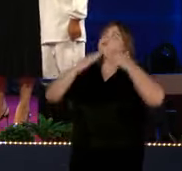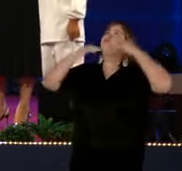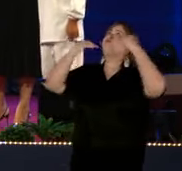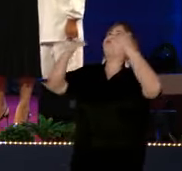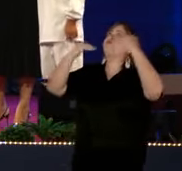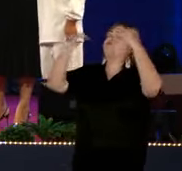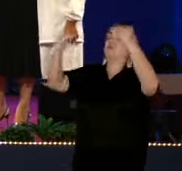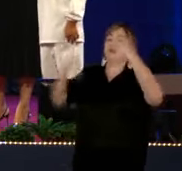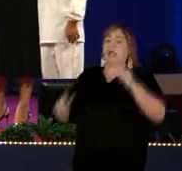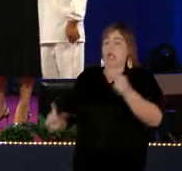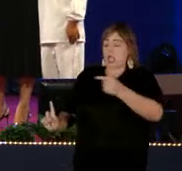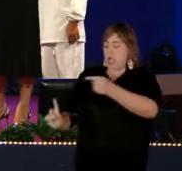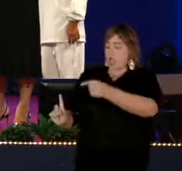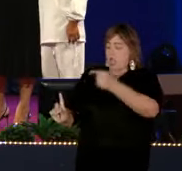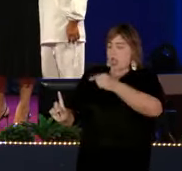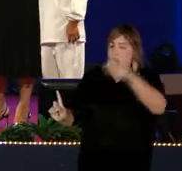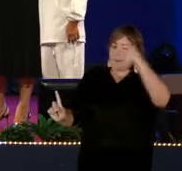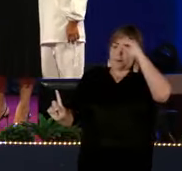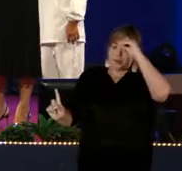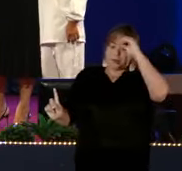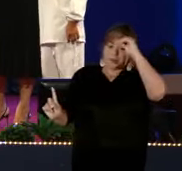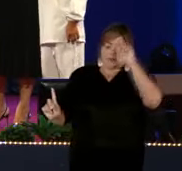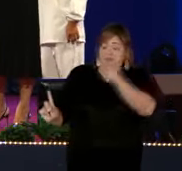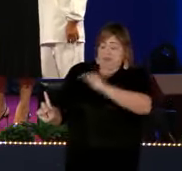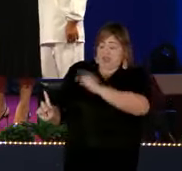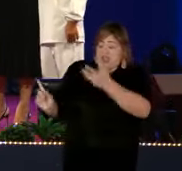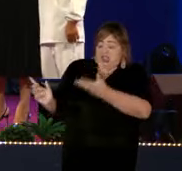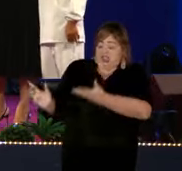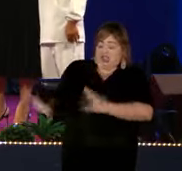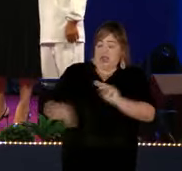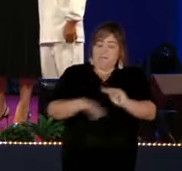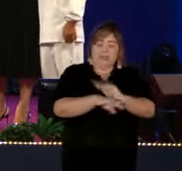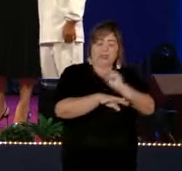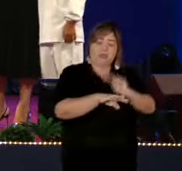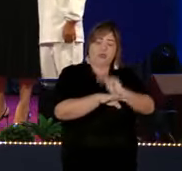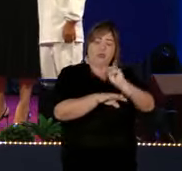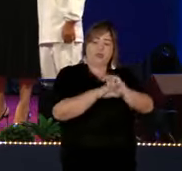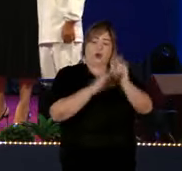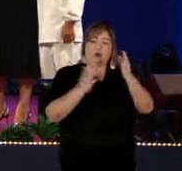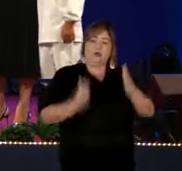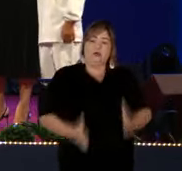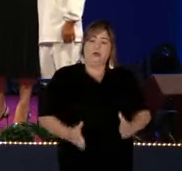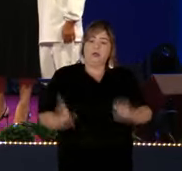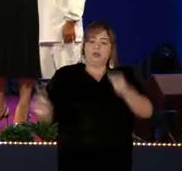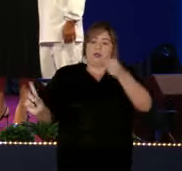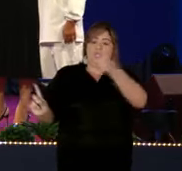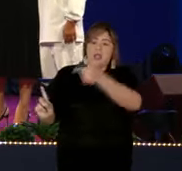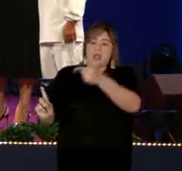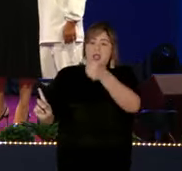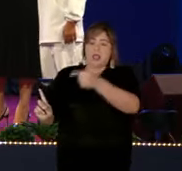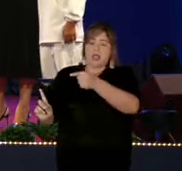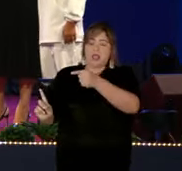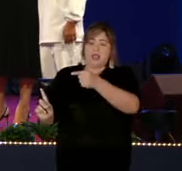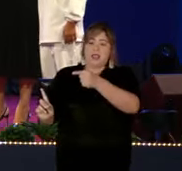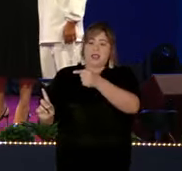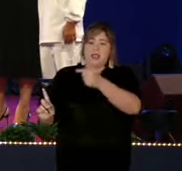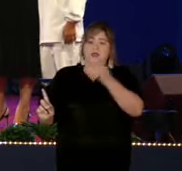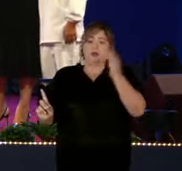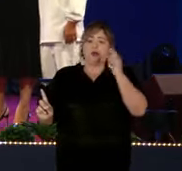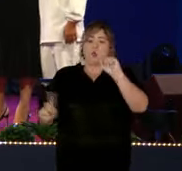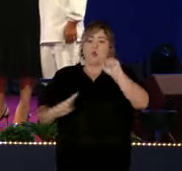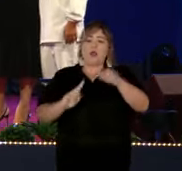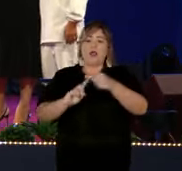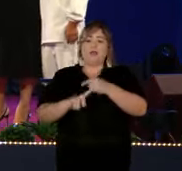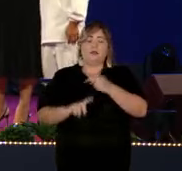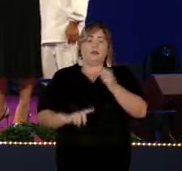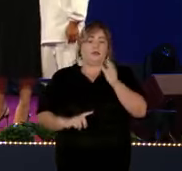Este niño ya es un ministro del Señor a su corta edad. Y ya él está alumbrando en su casa y cuando mamá siente